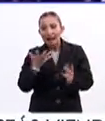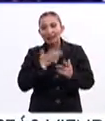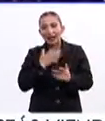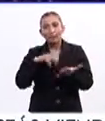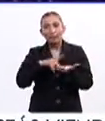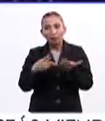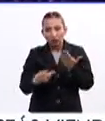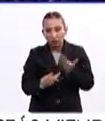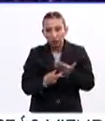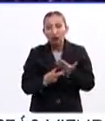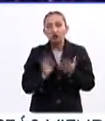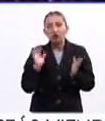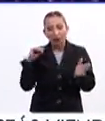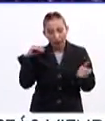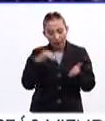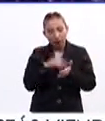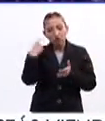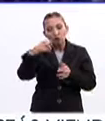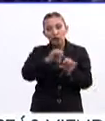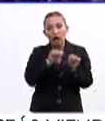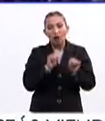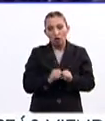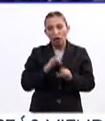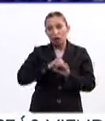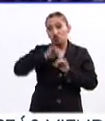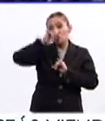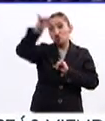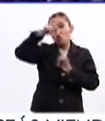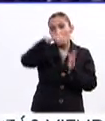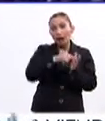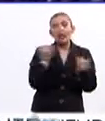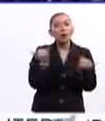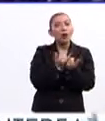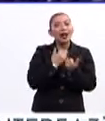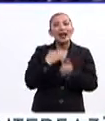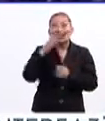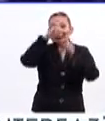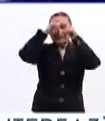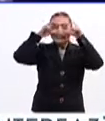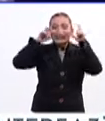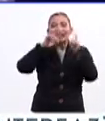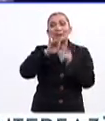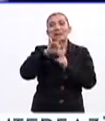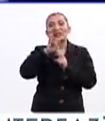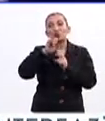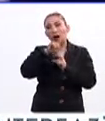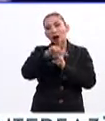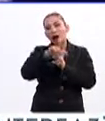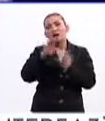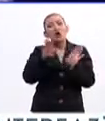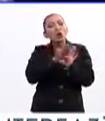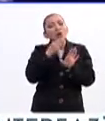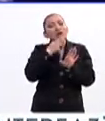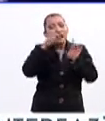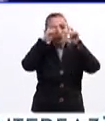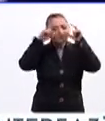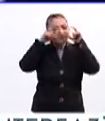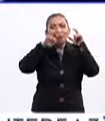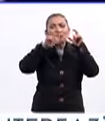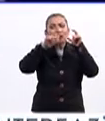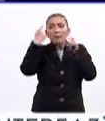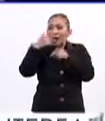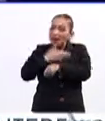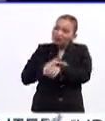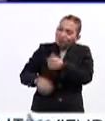este proyecto ya implementado en sus salones de clase a distancia. Lo mismo pasa con realidad virtual. Entonces, ¿cómo podemos usar la realidad virtual? Pues para